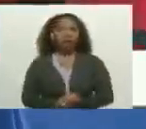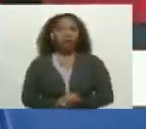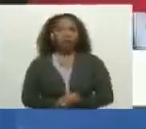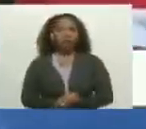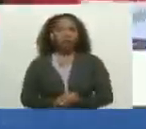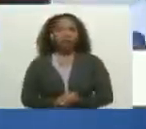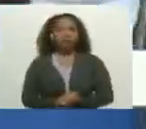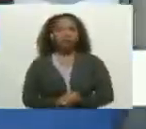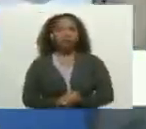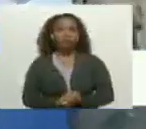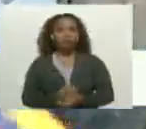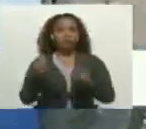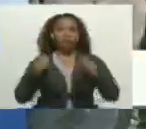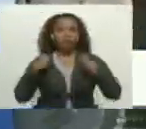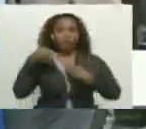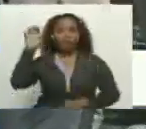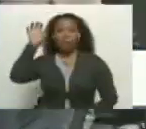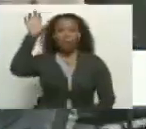viva la patria!